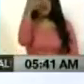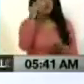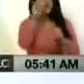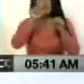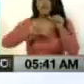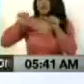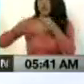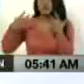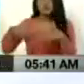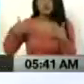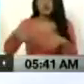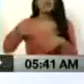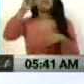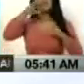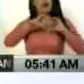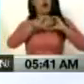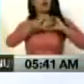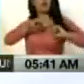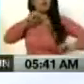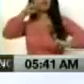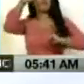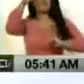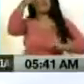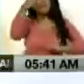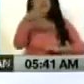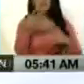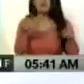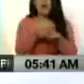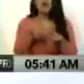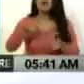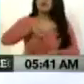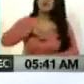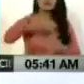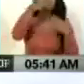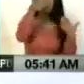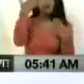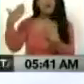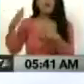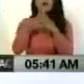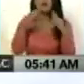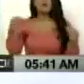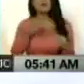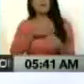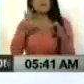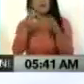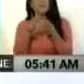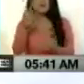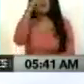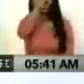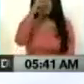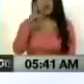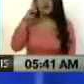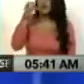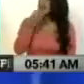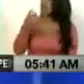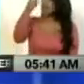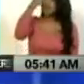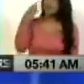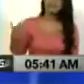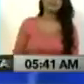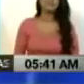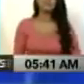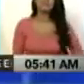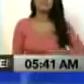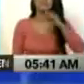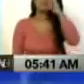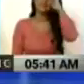semana fue el corazón indestructible y para eso nosotros vamos a saludar a nuestros amigos de la vida. Verónica, ¿cómo estás? Muy buenos días. Muy buenos